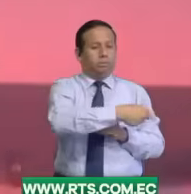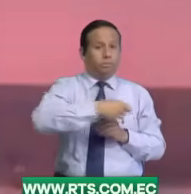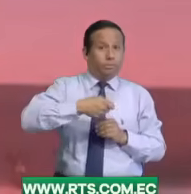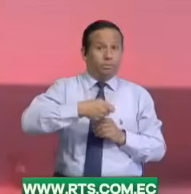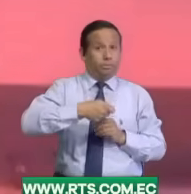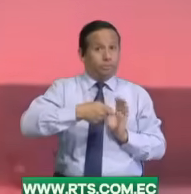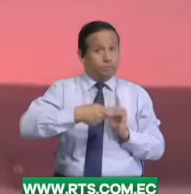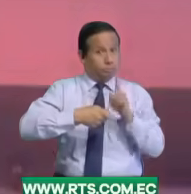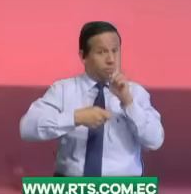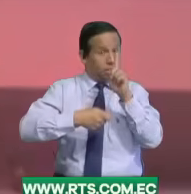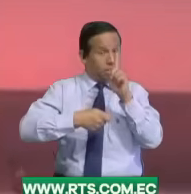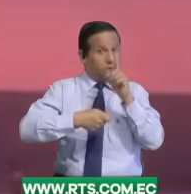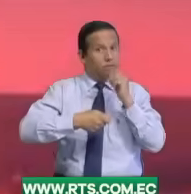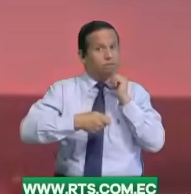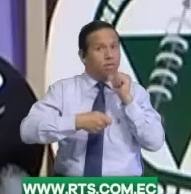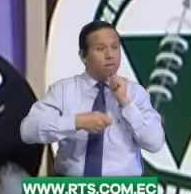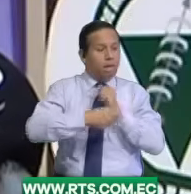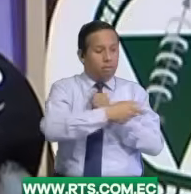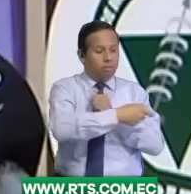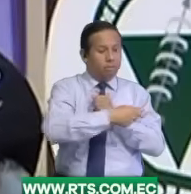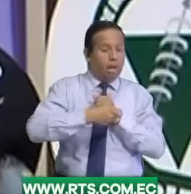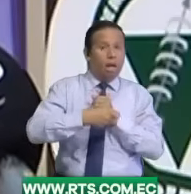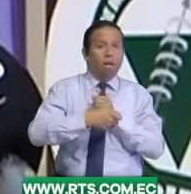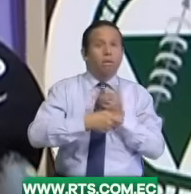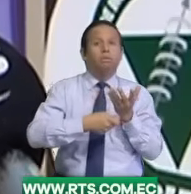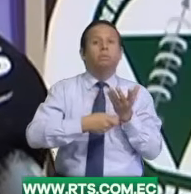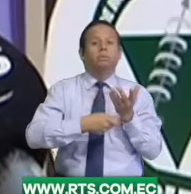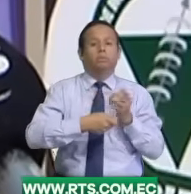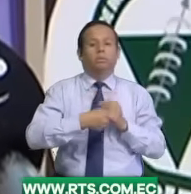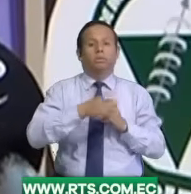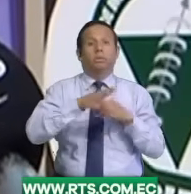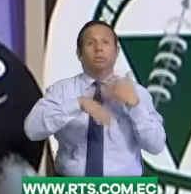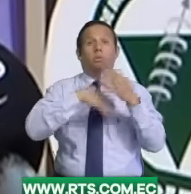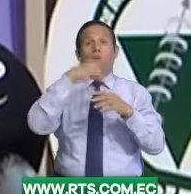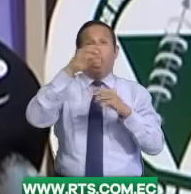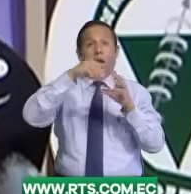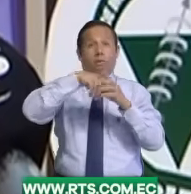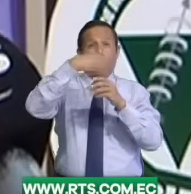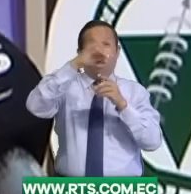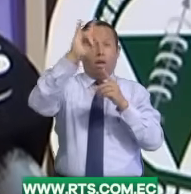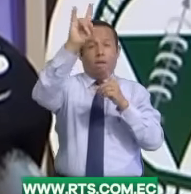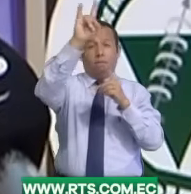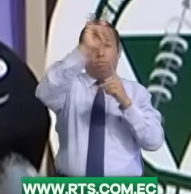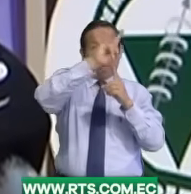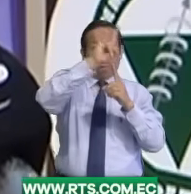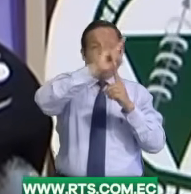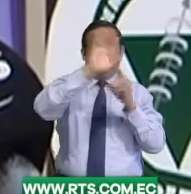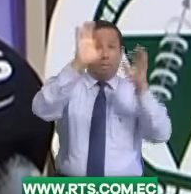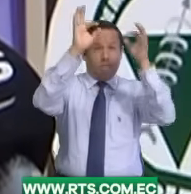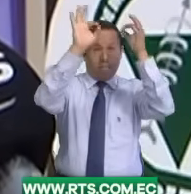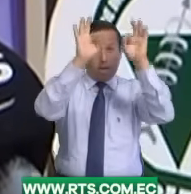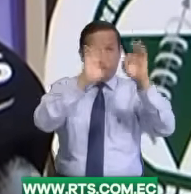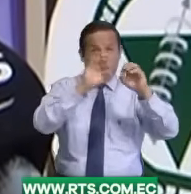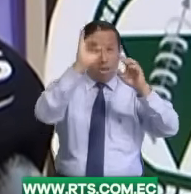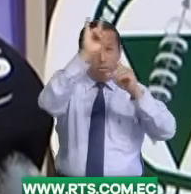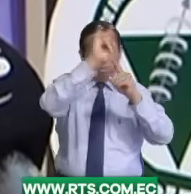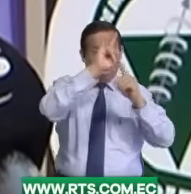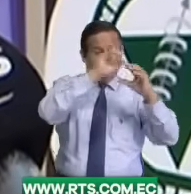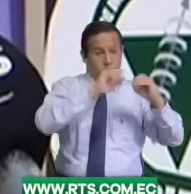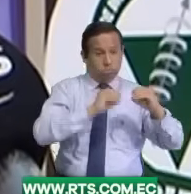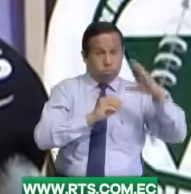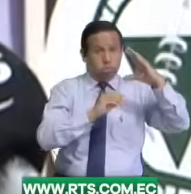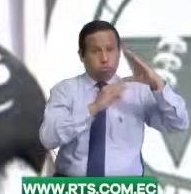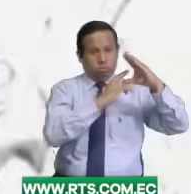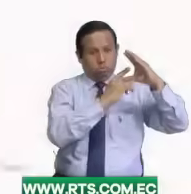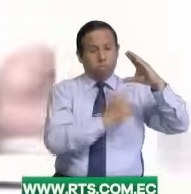aparato eléctrico, pero no lo desconectaron del toma corriente. Entonces, a lo que viene la energía, pues, si los cables están